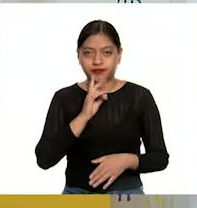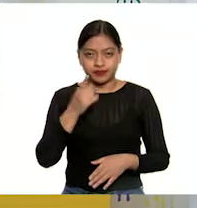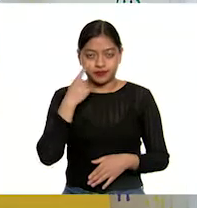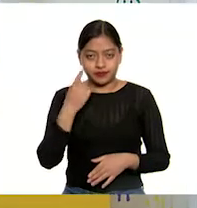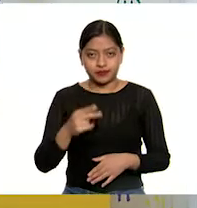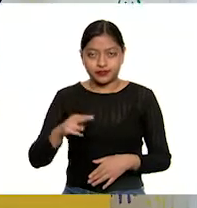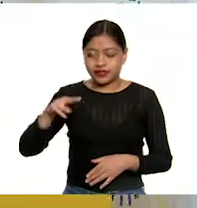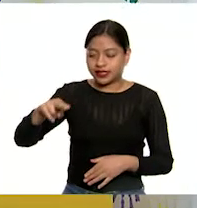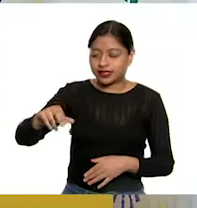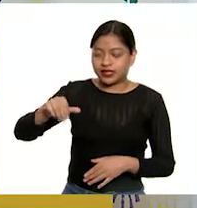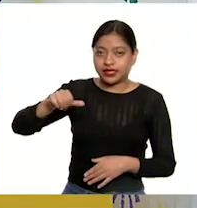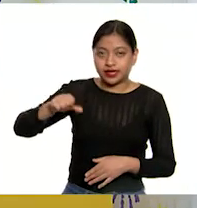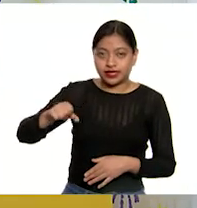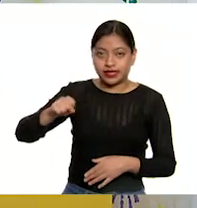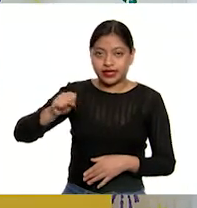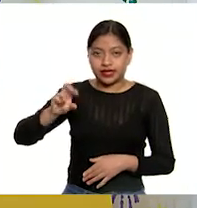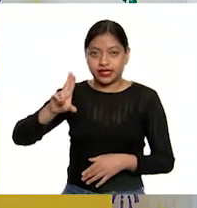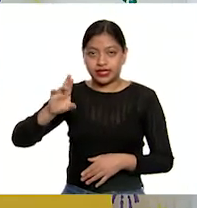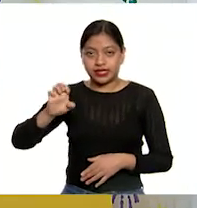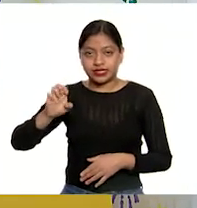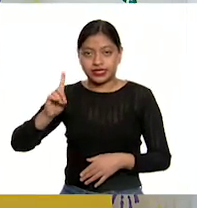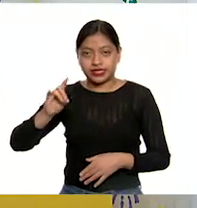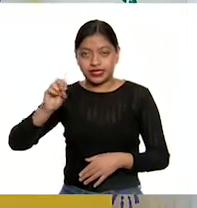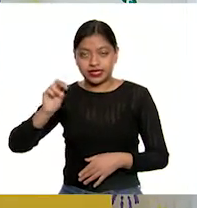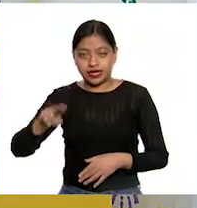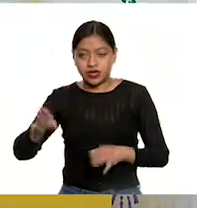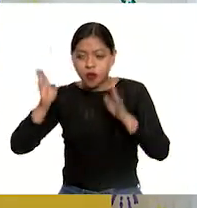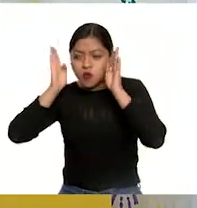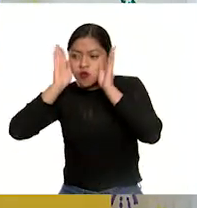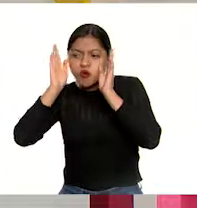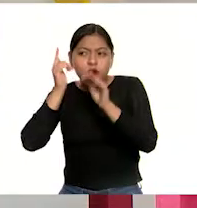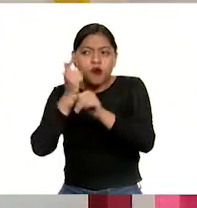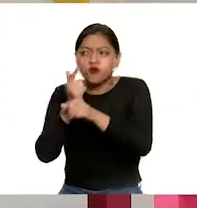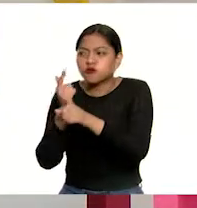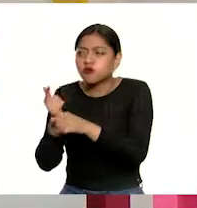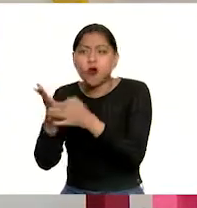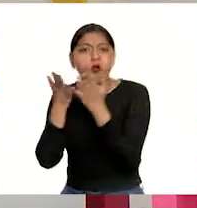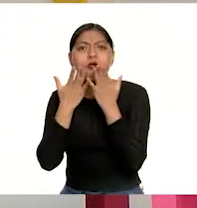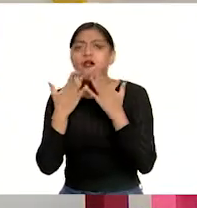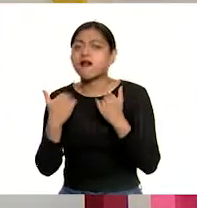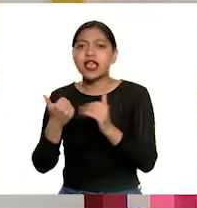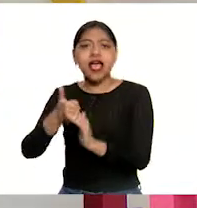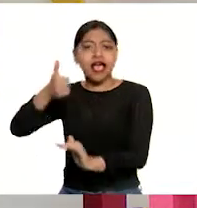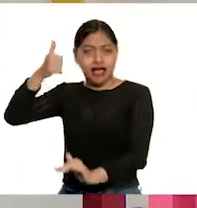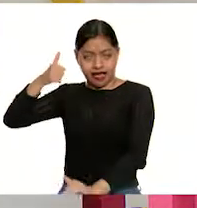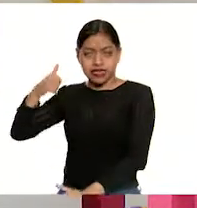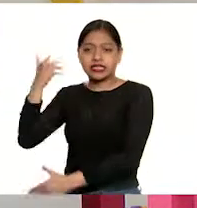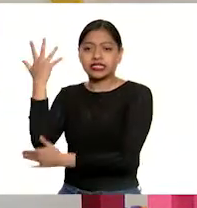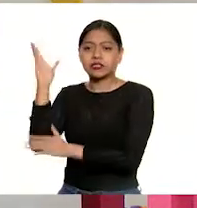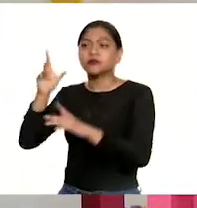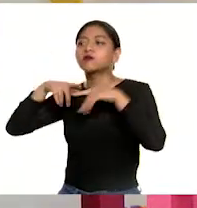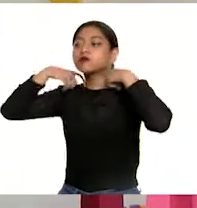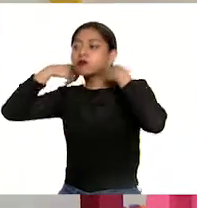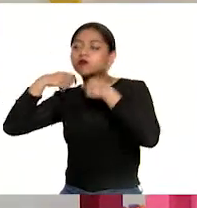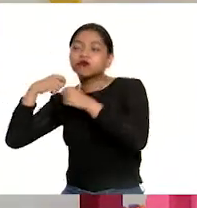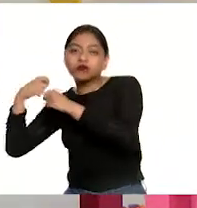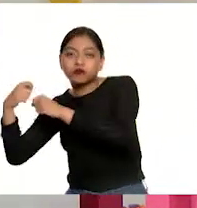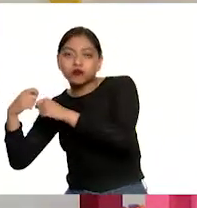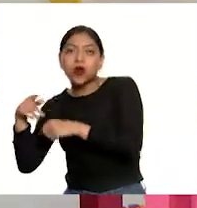Dice, Nasreddin no encontraba a su burro, que había dejado amarrado en un